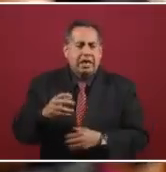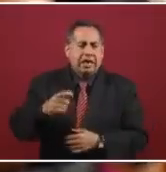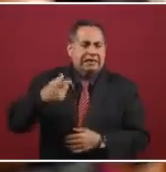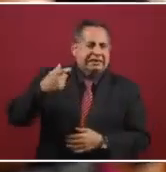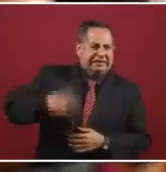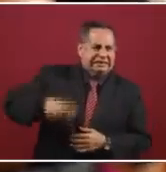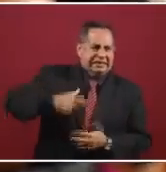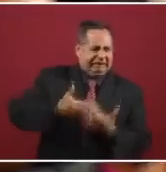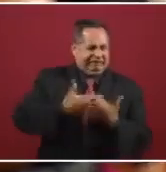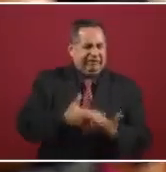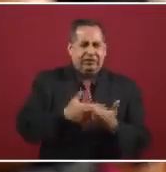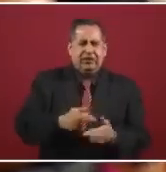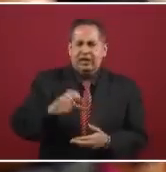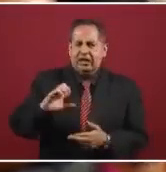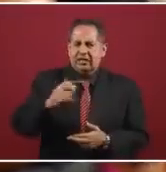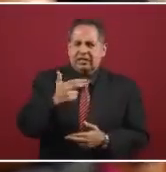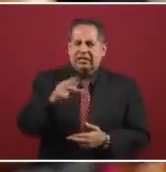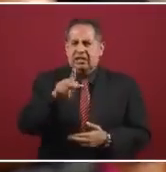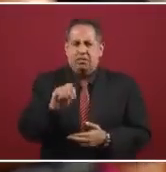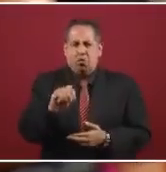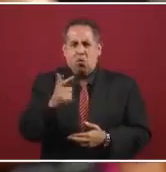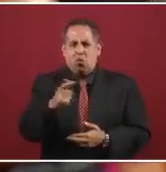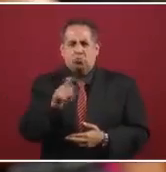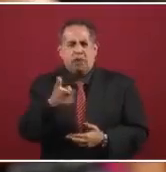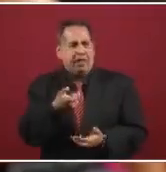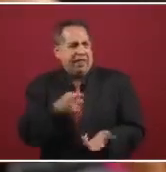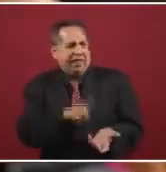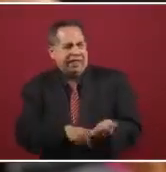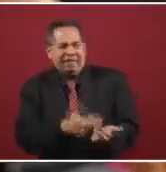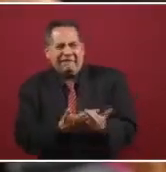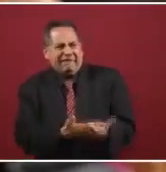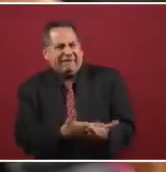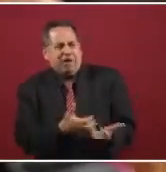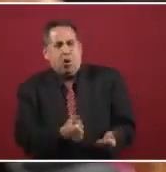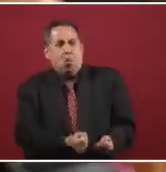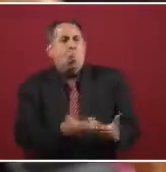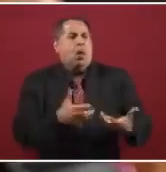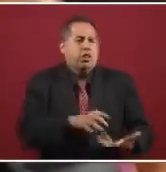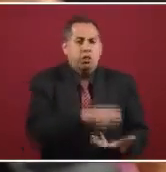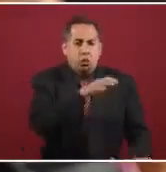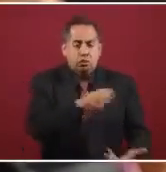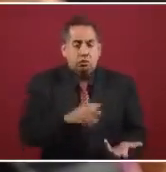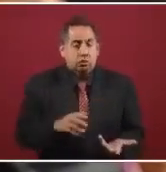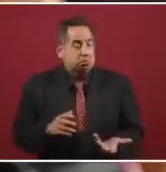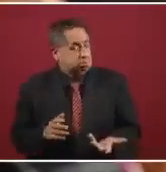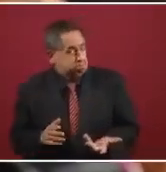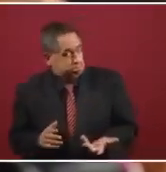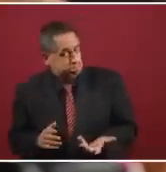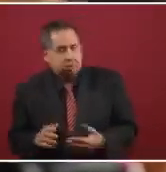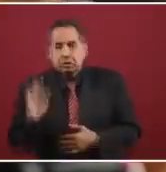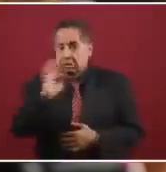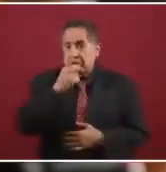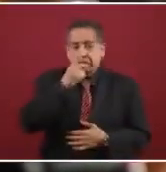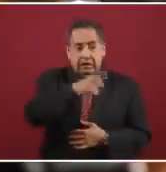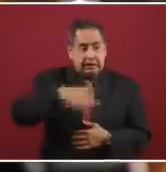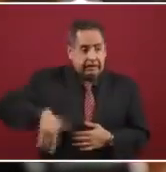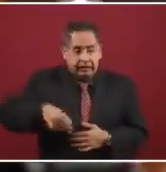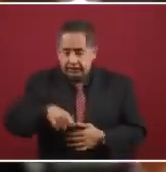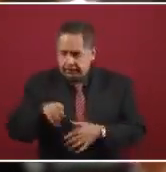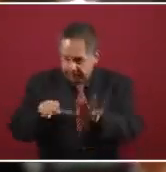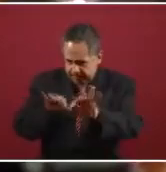Guzmán, o todavía no saben en este sentido, y si dice que vio con simpatía, ¿sí se va a hacer la